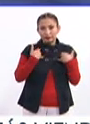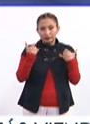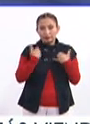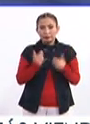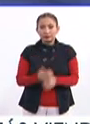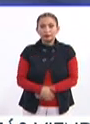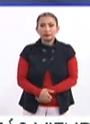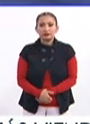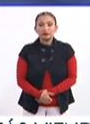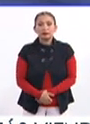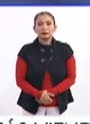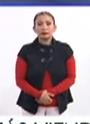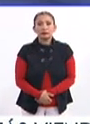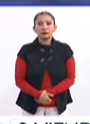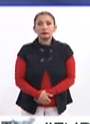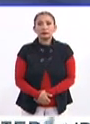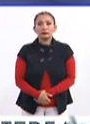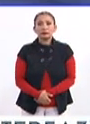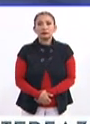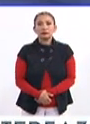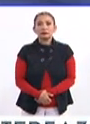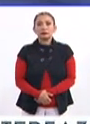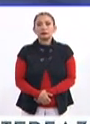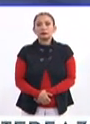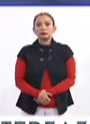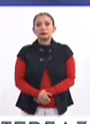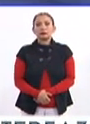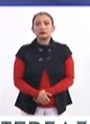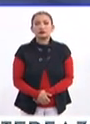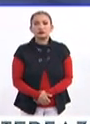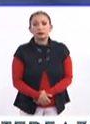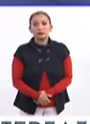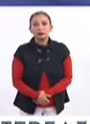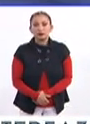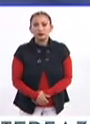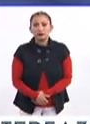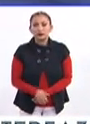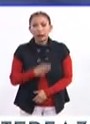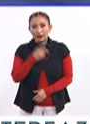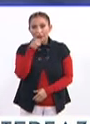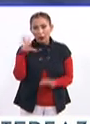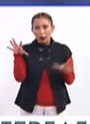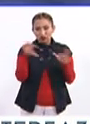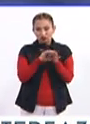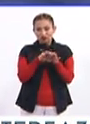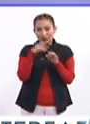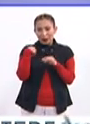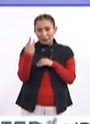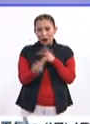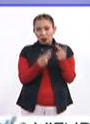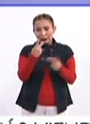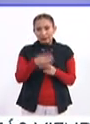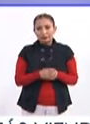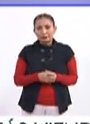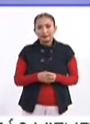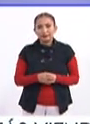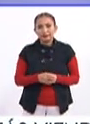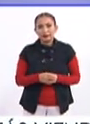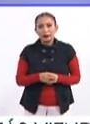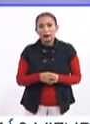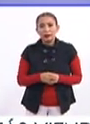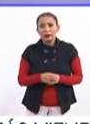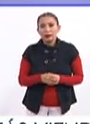joven estudiante. No, Bueno, es ya que... fueron las últimas dos preguntas venían ligadas. Ah, correcto,